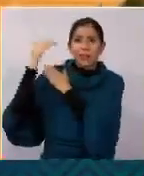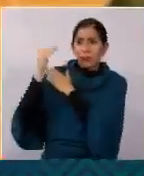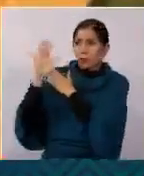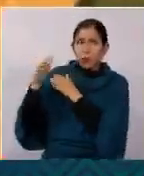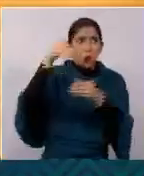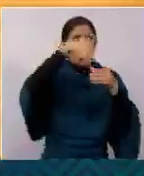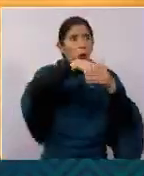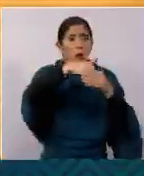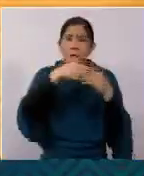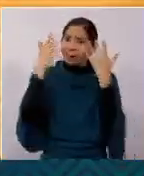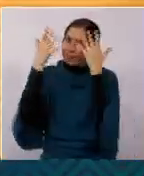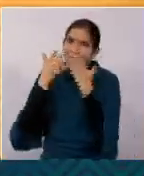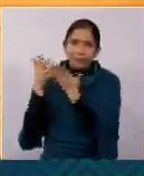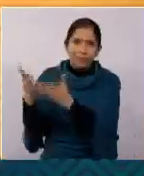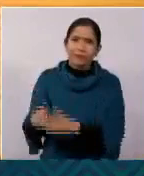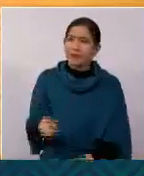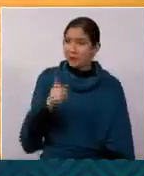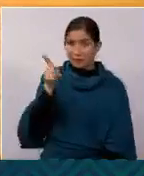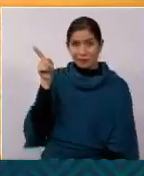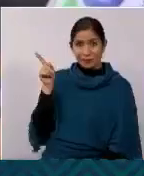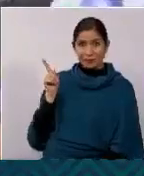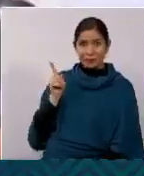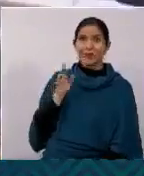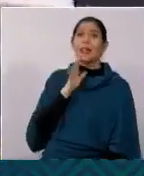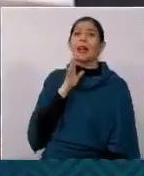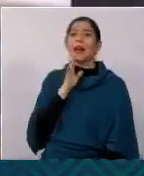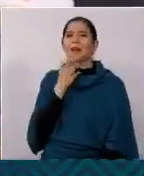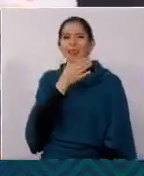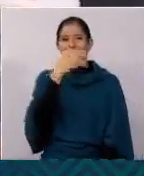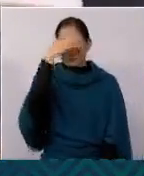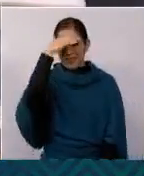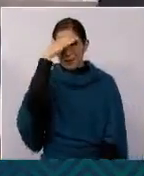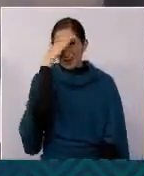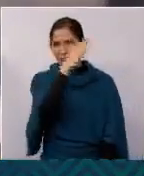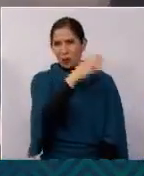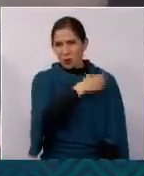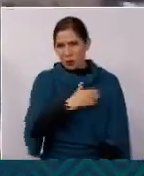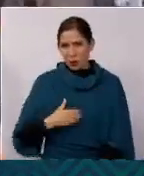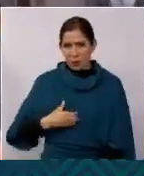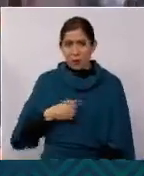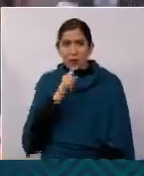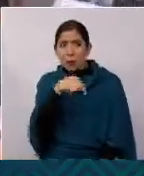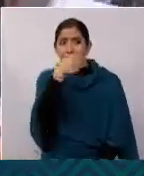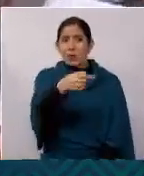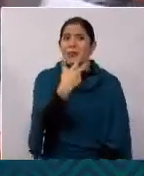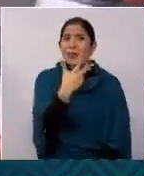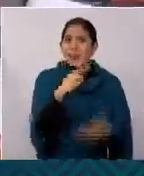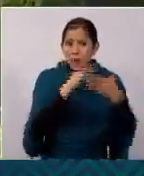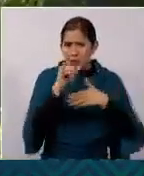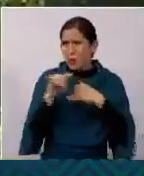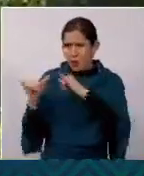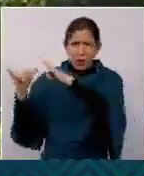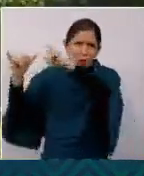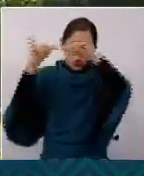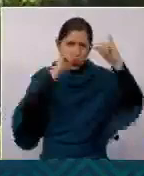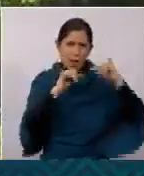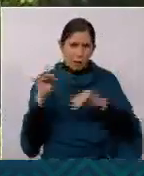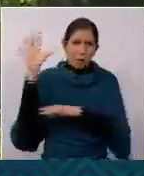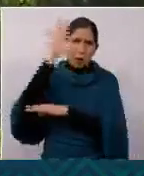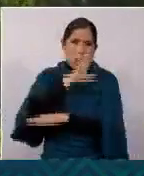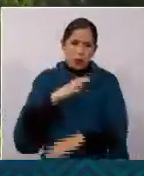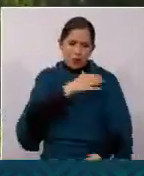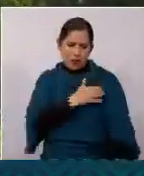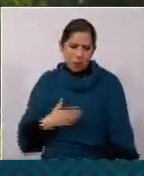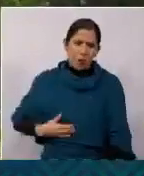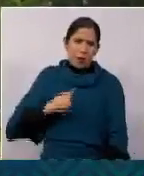se pronuncian sobre la gestión del gobernador Luis Fernando Camacho, quien este próximo 3 de mayo, al igual que otras autoridades subnacionales, cumplen